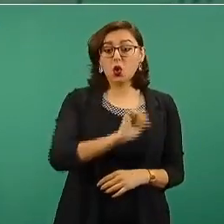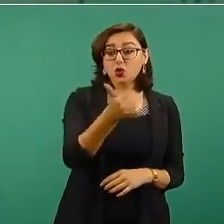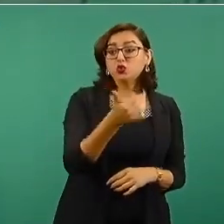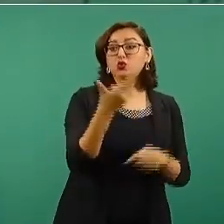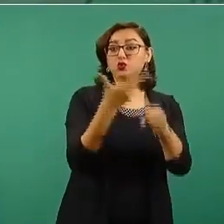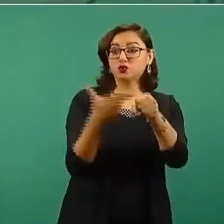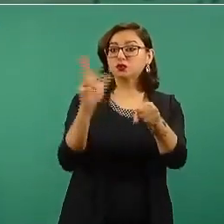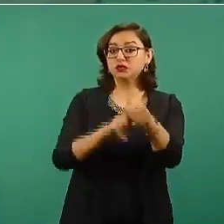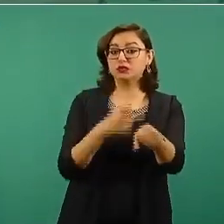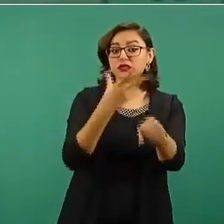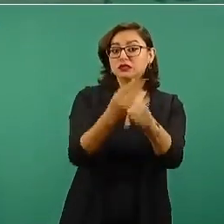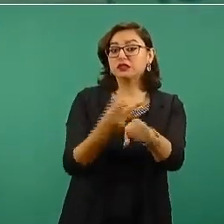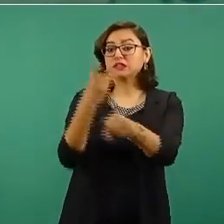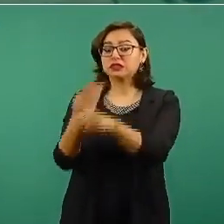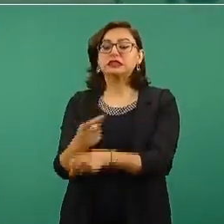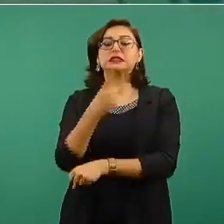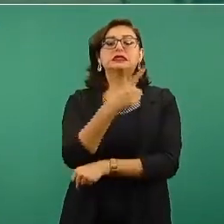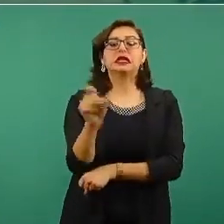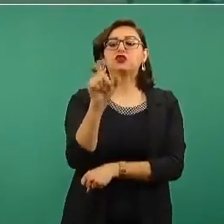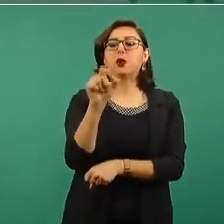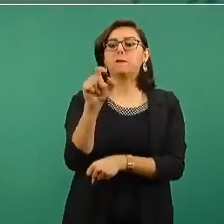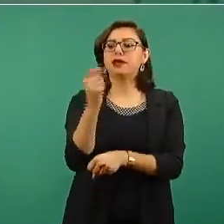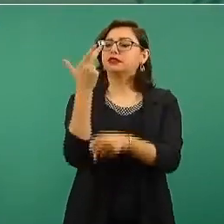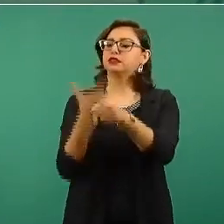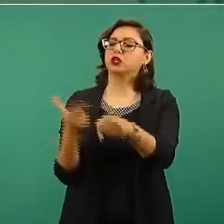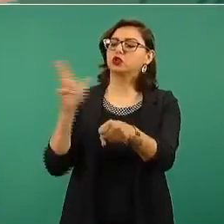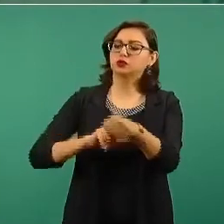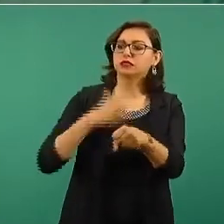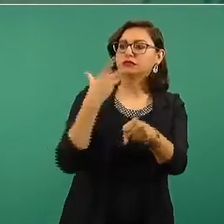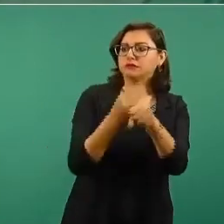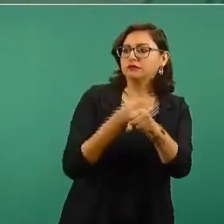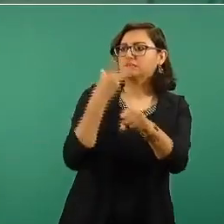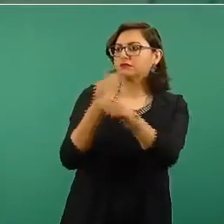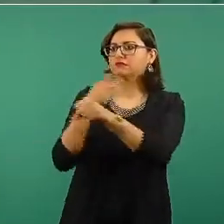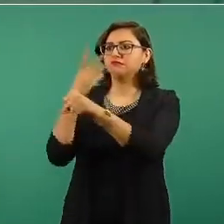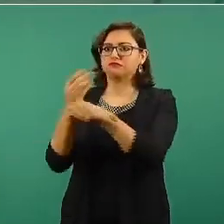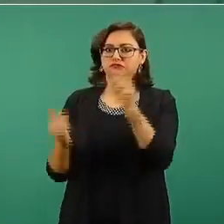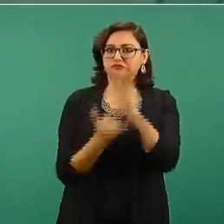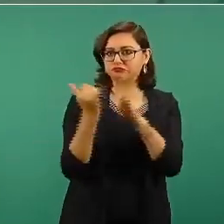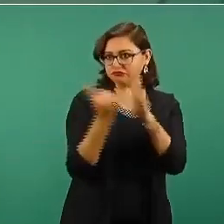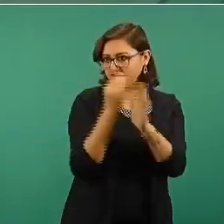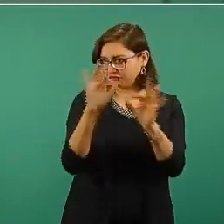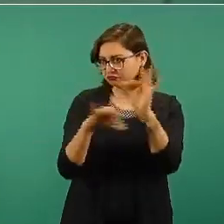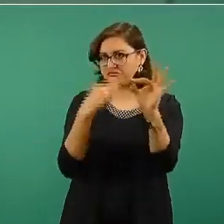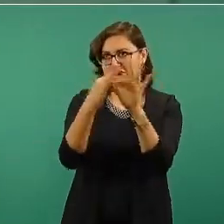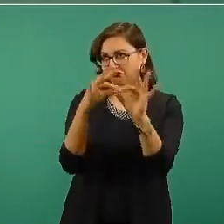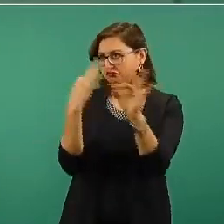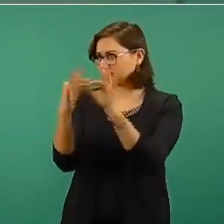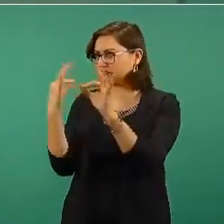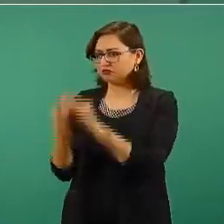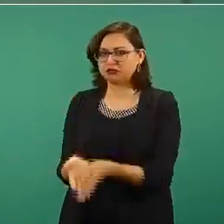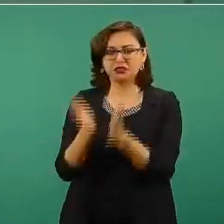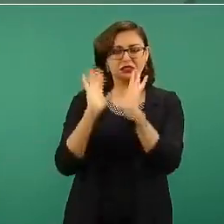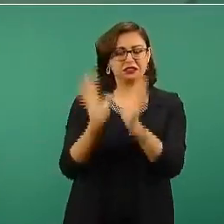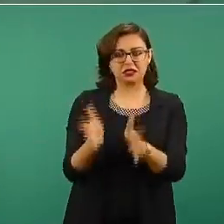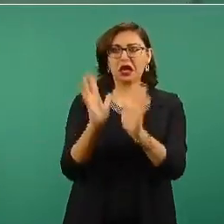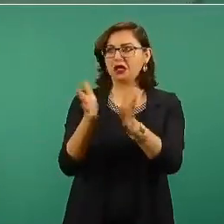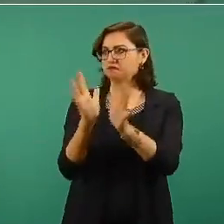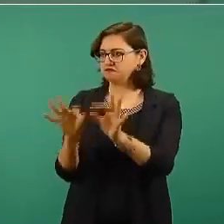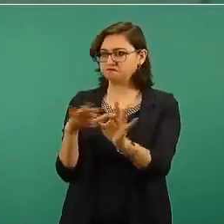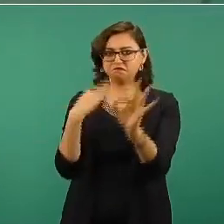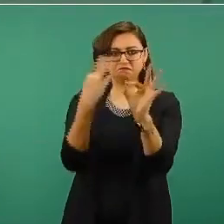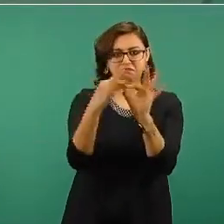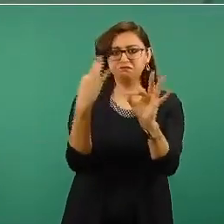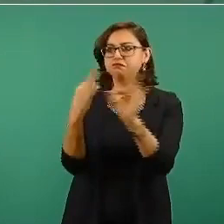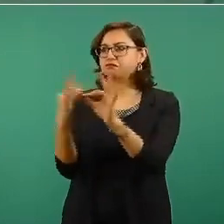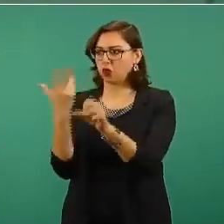Ya llevamos 120 de los que heredamos, inconclusos, terminados, unos